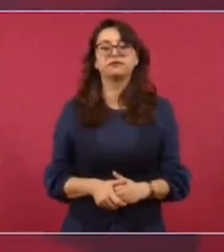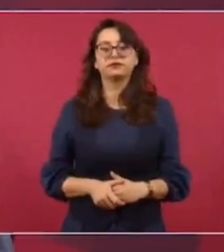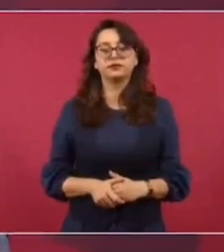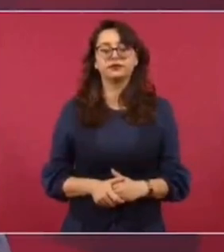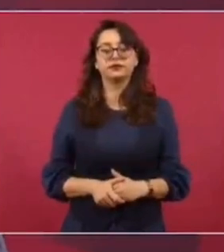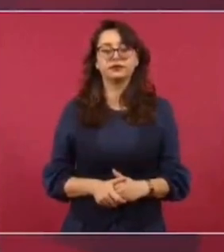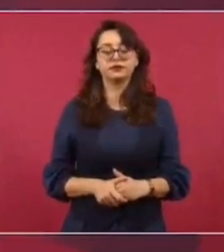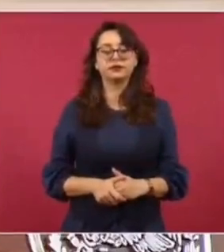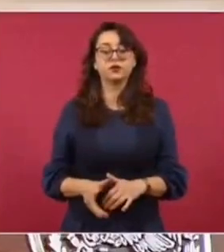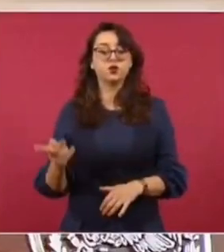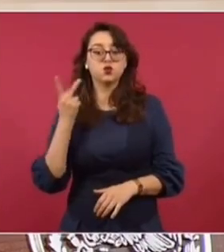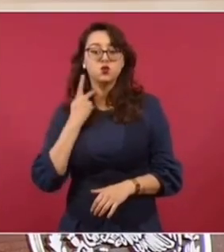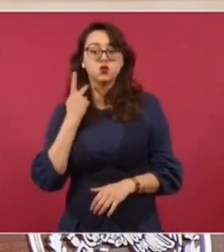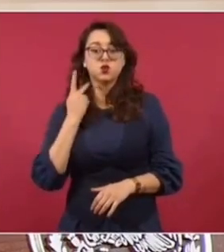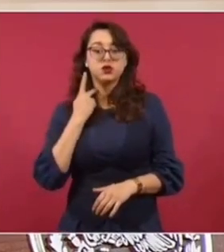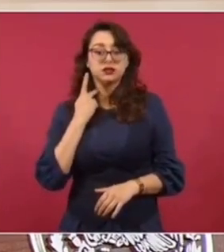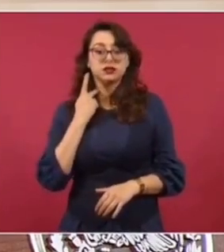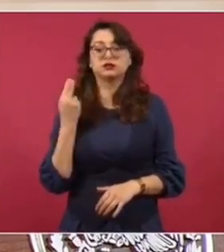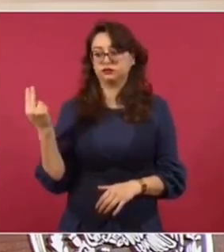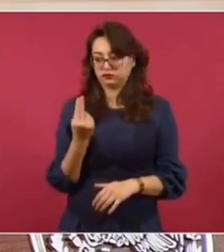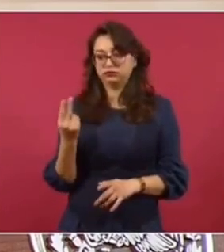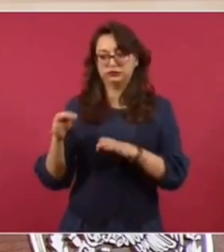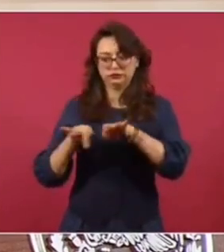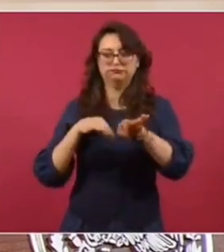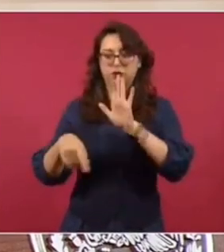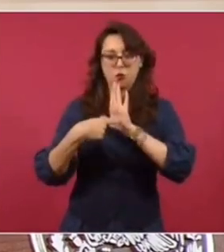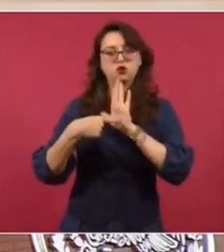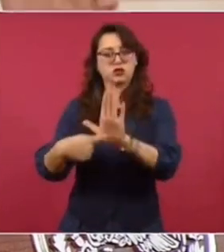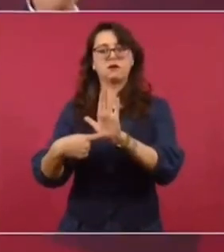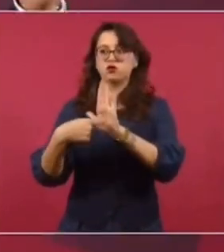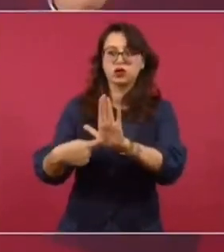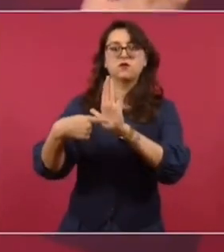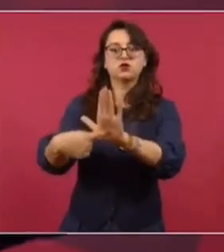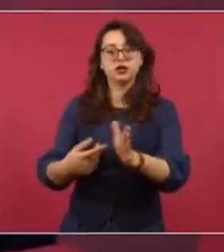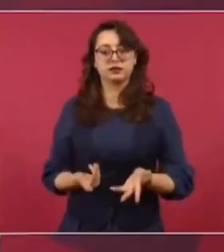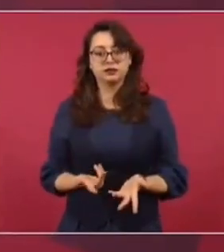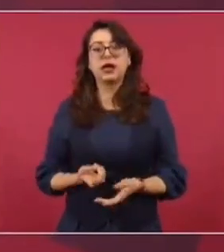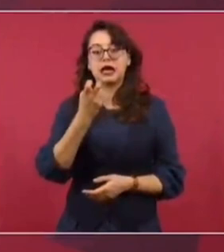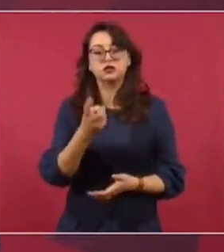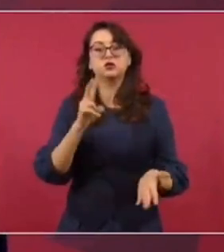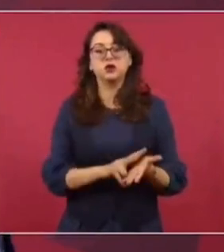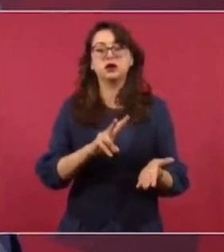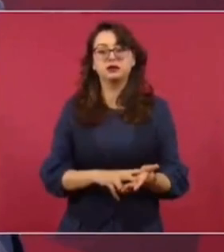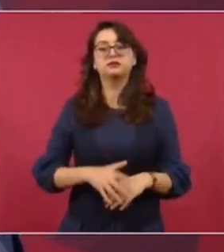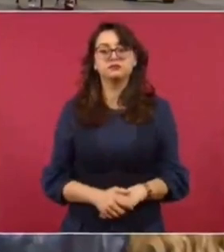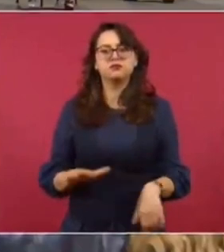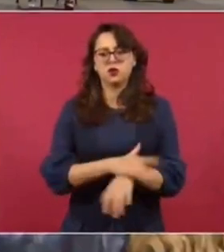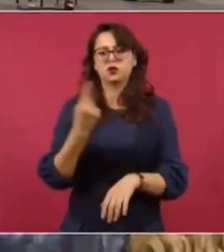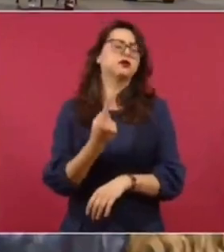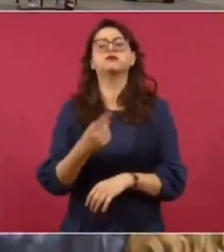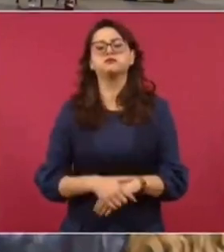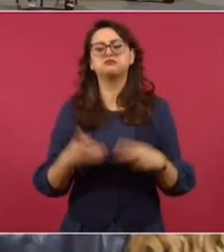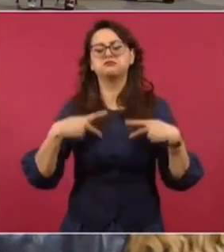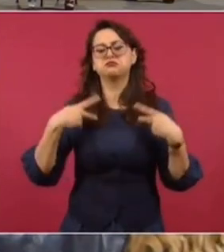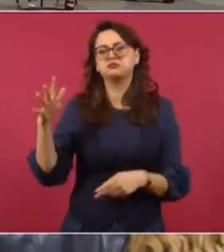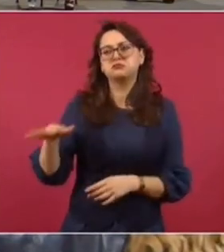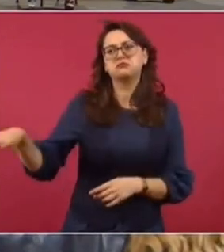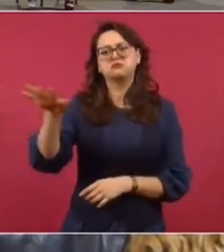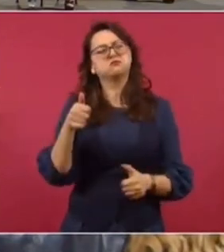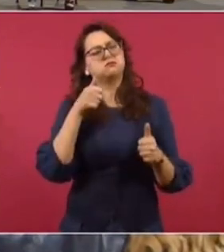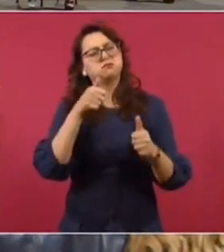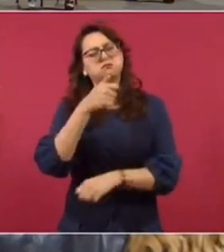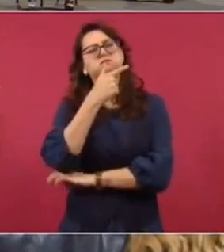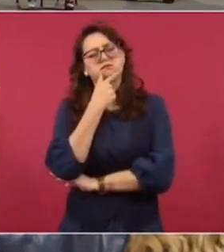para matizar, lo que cuenta son los resultados. Porque la gente que nos está escuchando dirá, ¿y qué es eso de